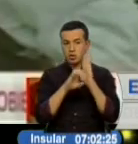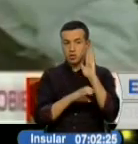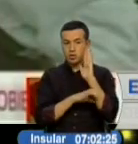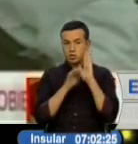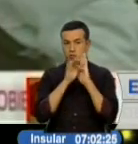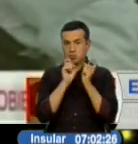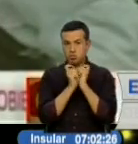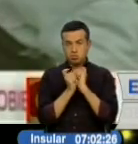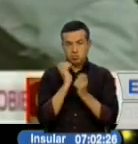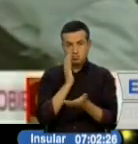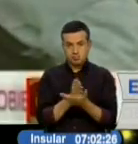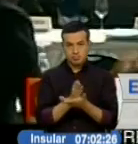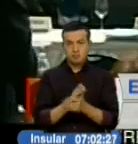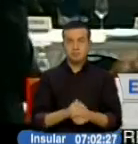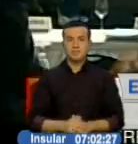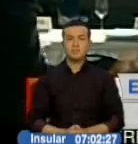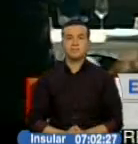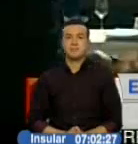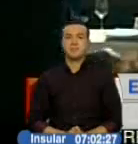Asamblea Constituyente.